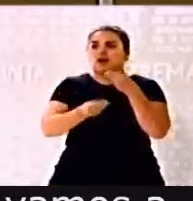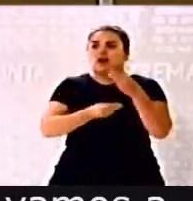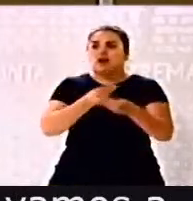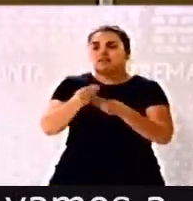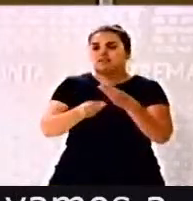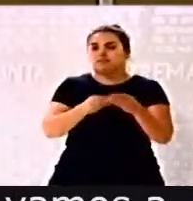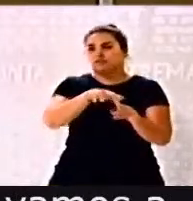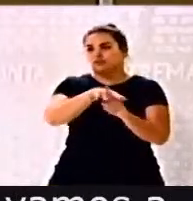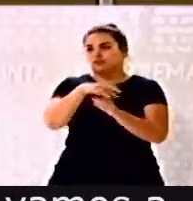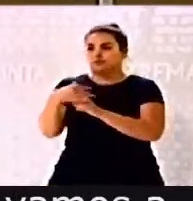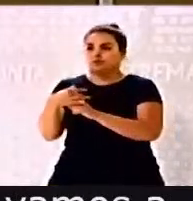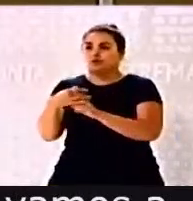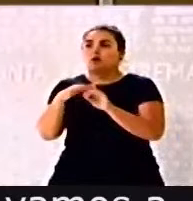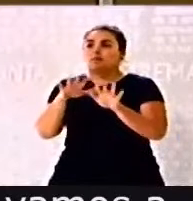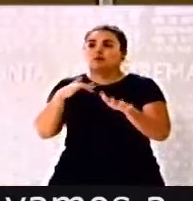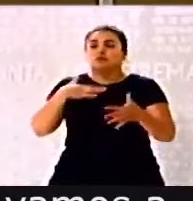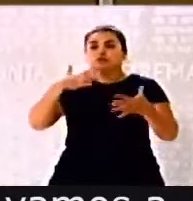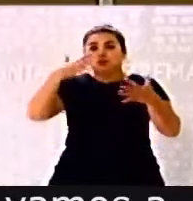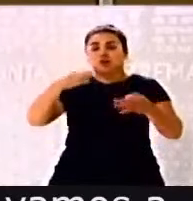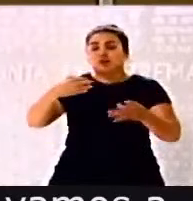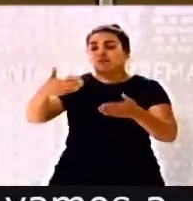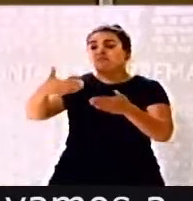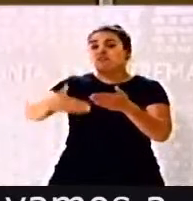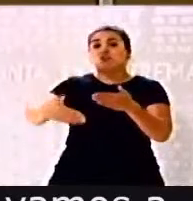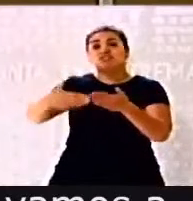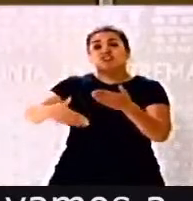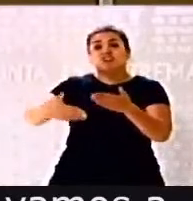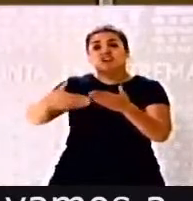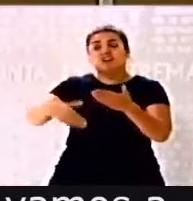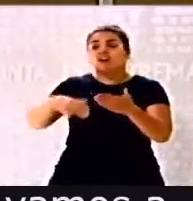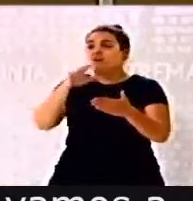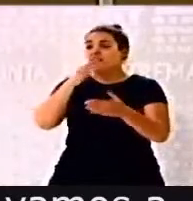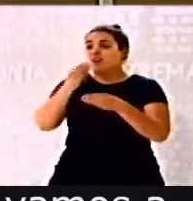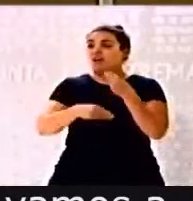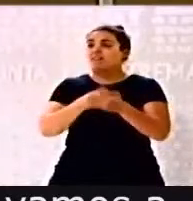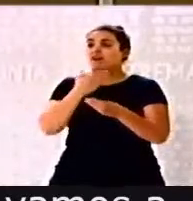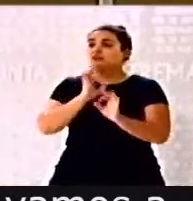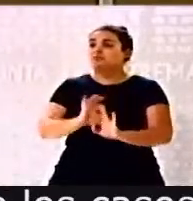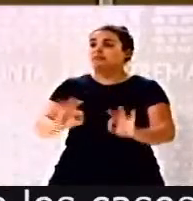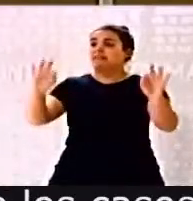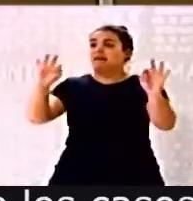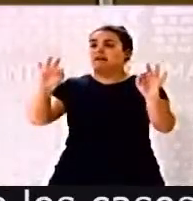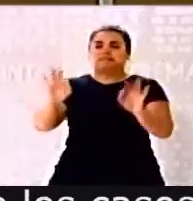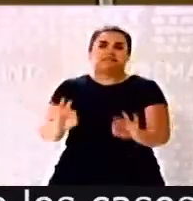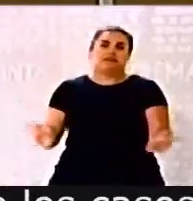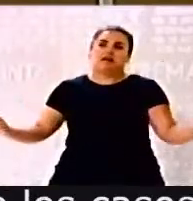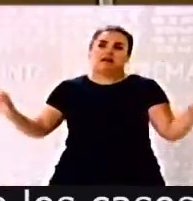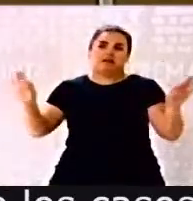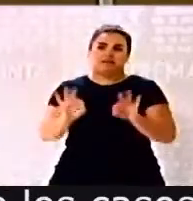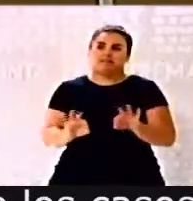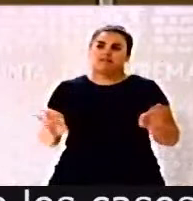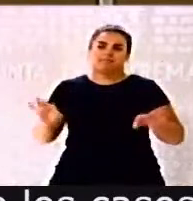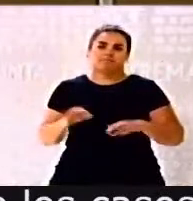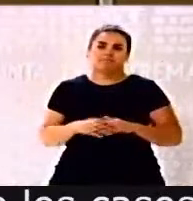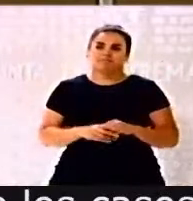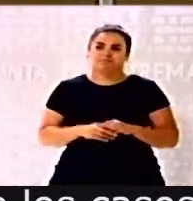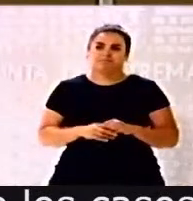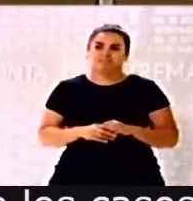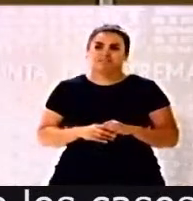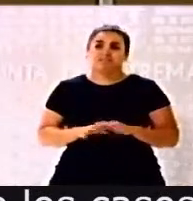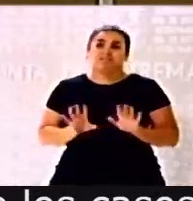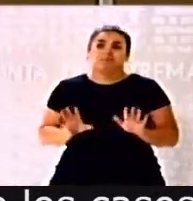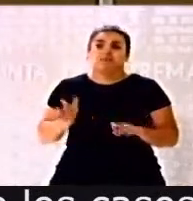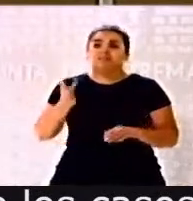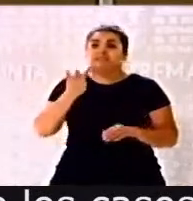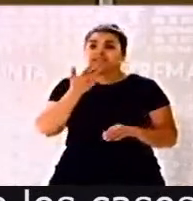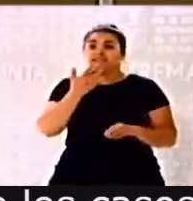precozmente los casos. Pero no creo que en frontera haya que hacer nada especial en este momento, sino que si